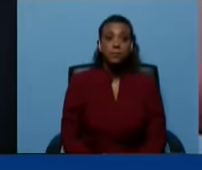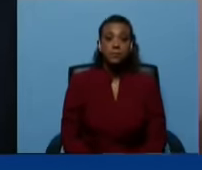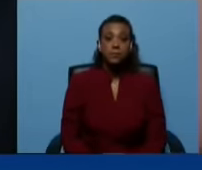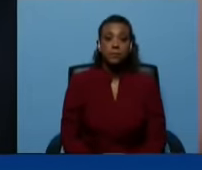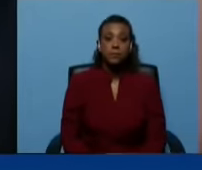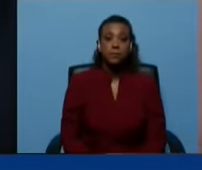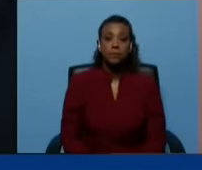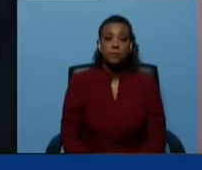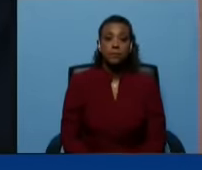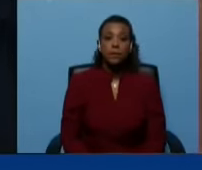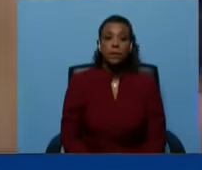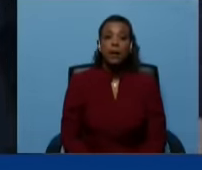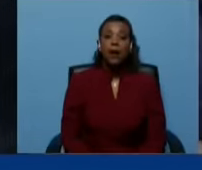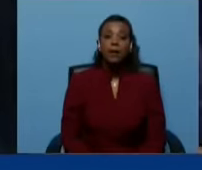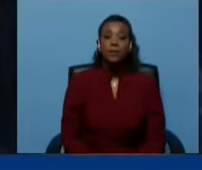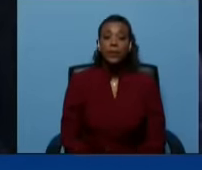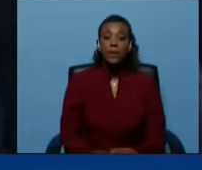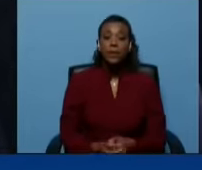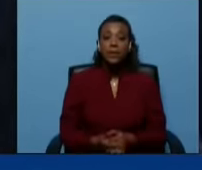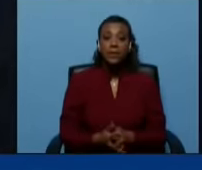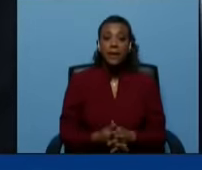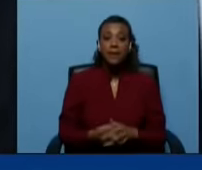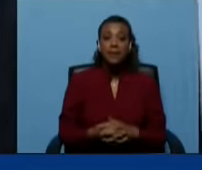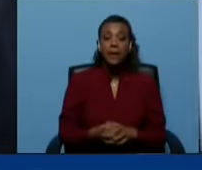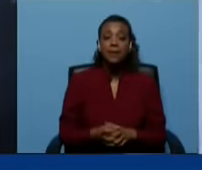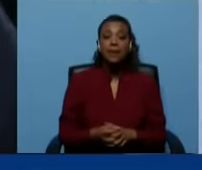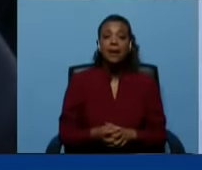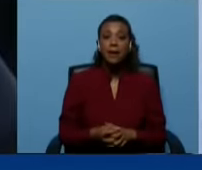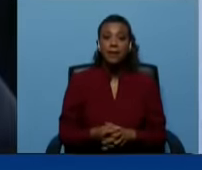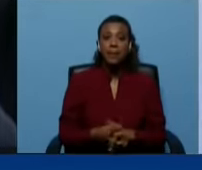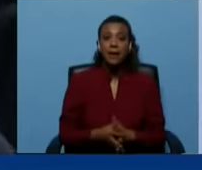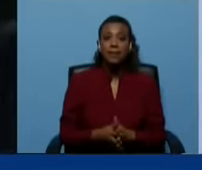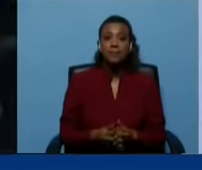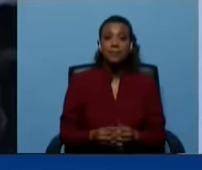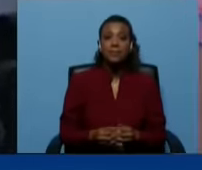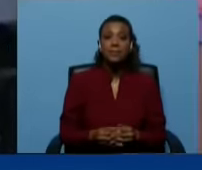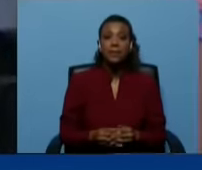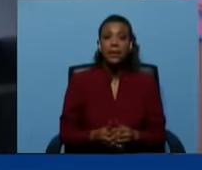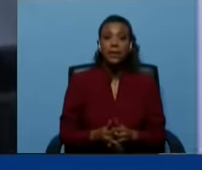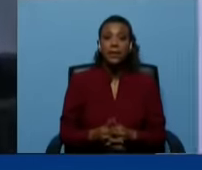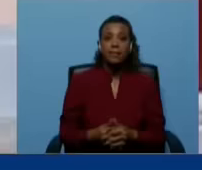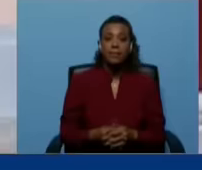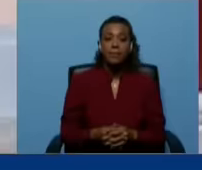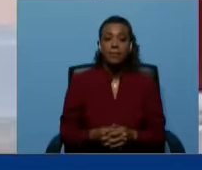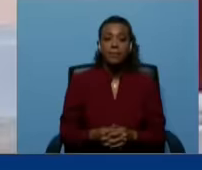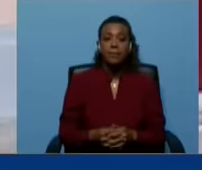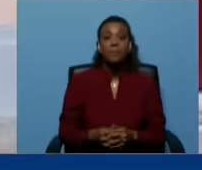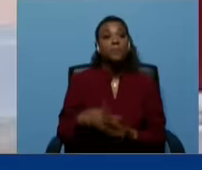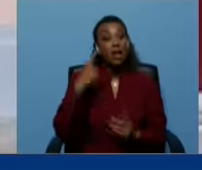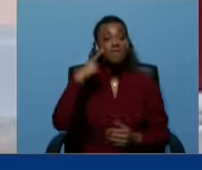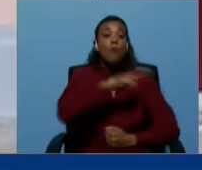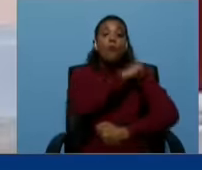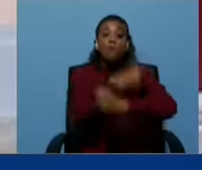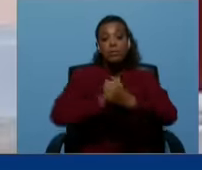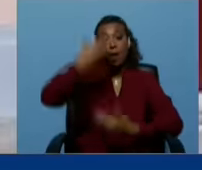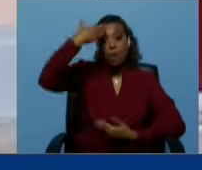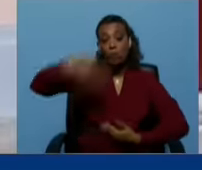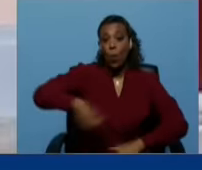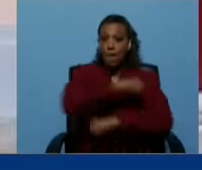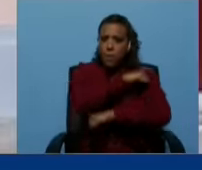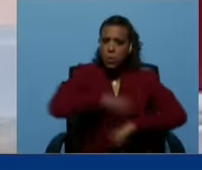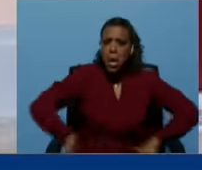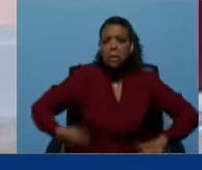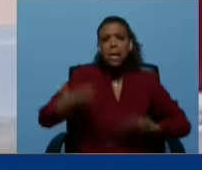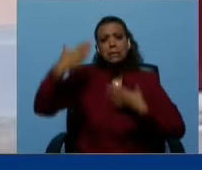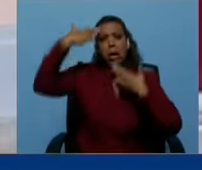Ah, no, no, no, no, no. Son los soldados que están arriba. Un aplauso a los soldados de la patria. ¡Que viva la Fuerza Armada Nacional